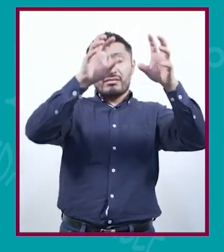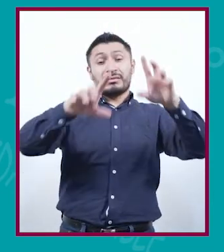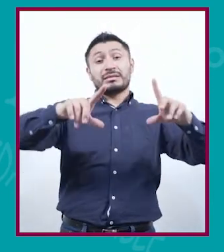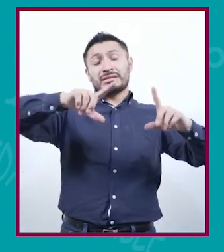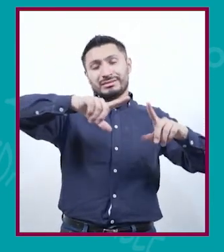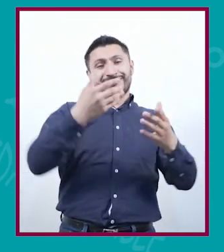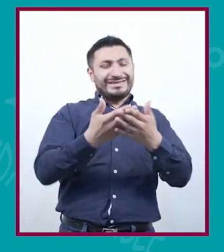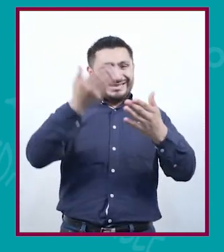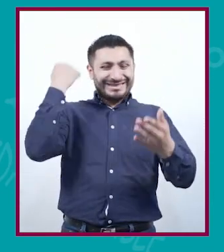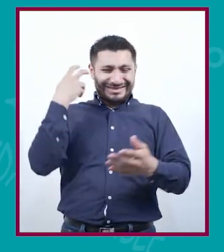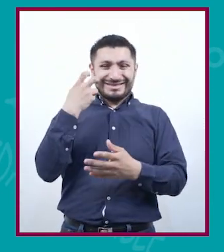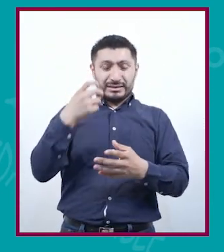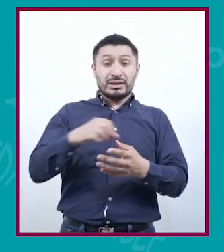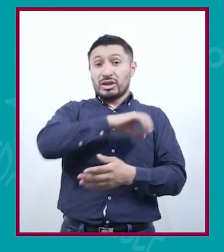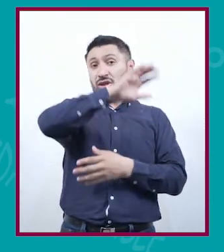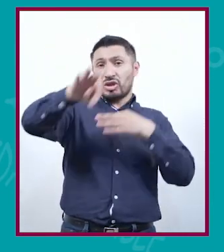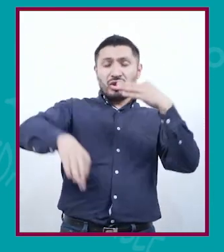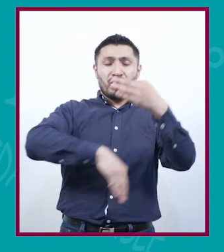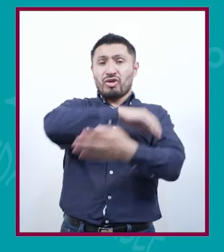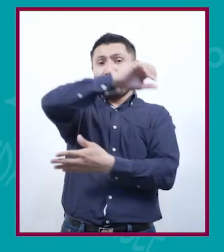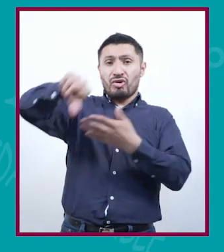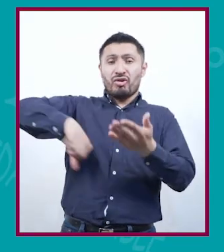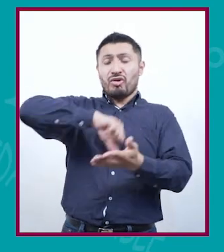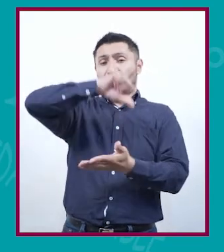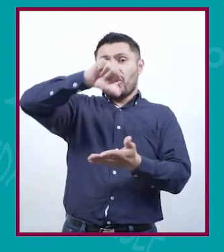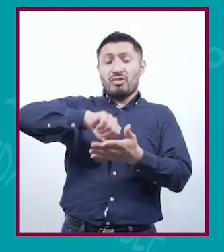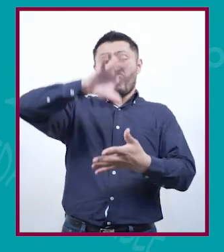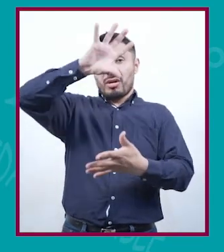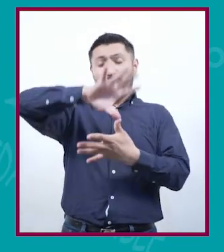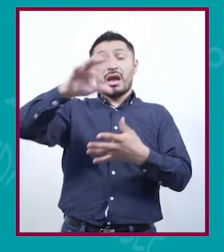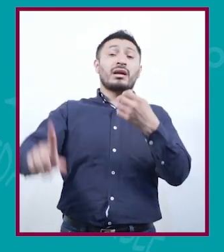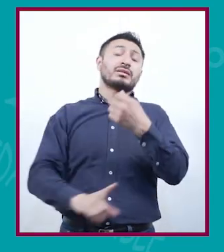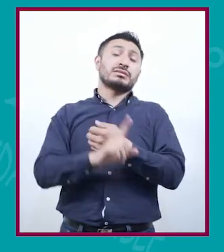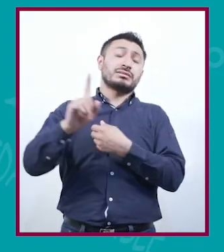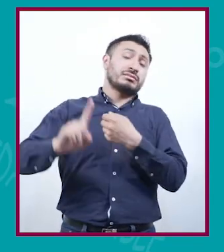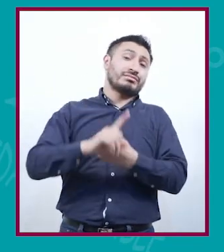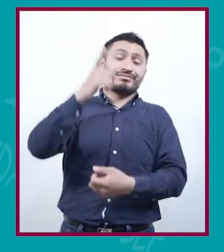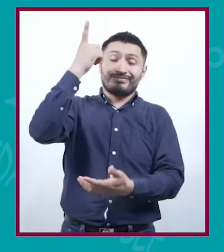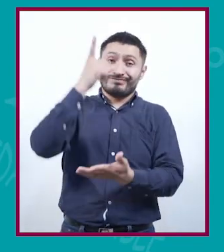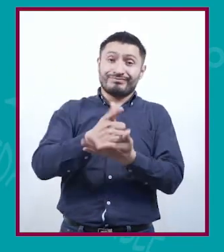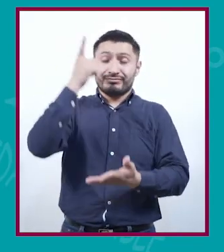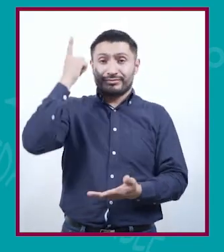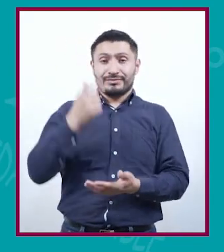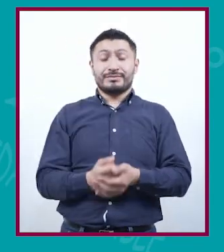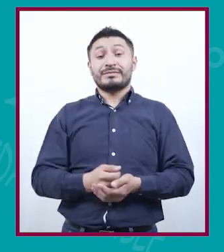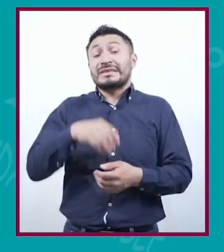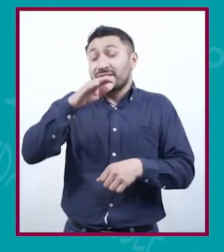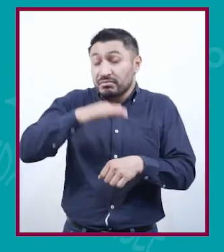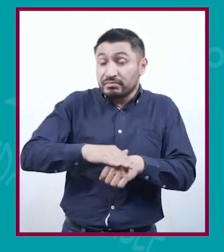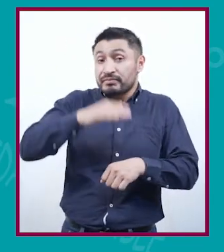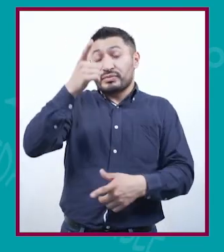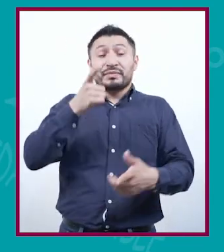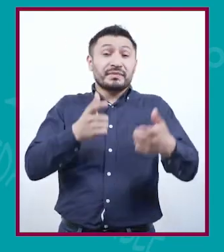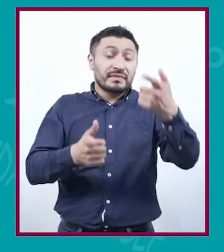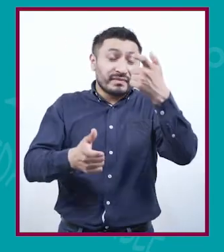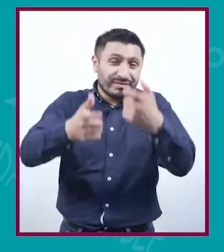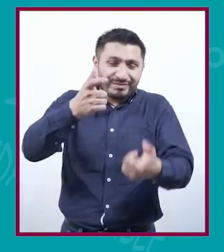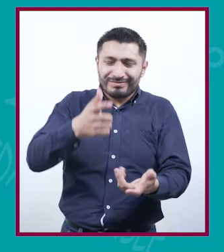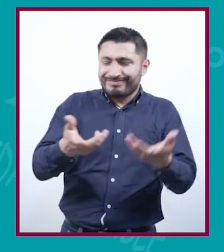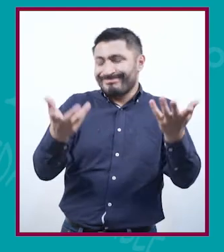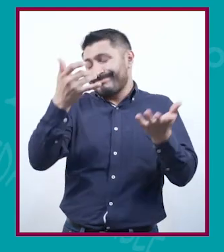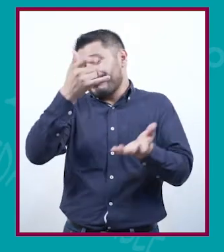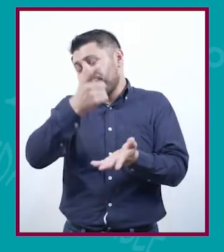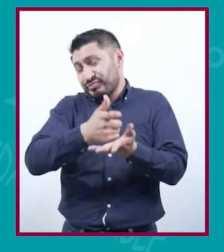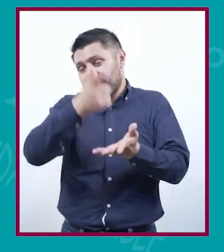estaban incluidas en el Imperio Mexicano era toda Centroamérica. Era un problema que resolver. Y desde luego los gravísimos